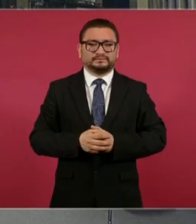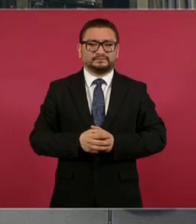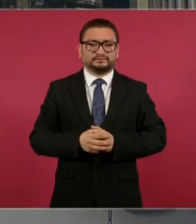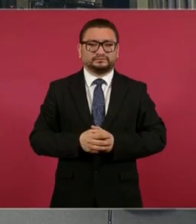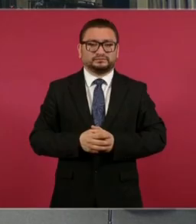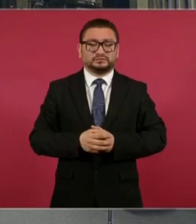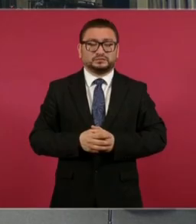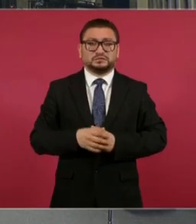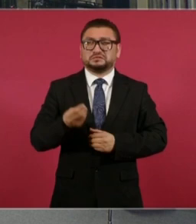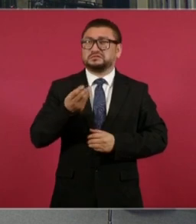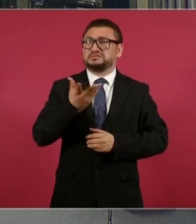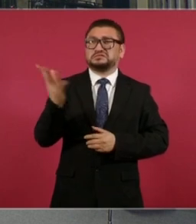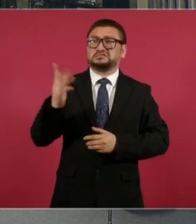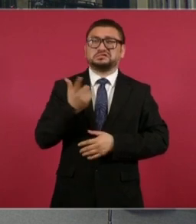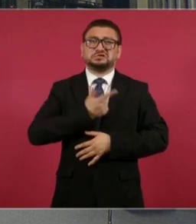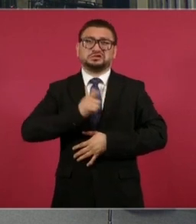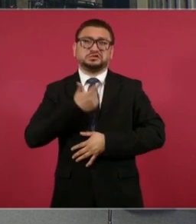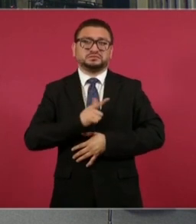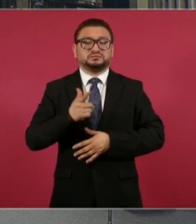aunque no les